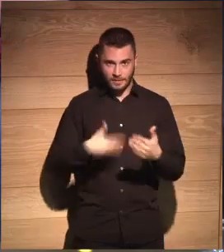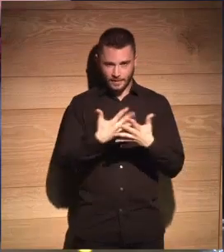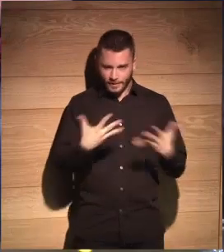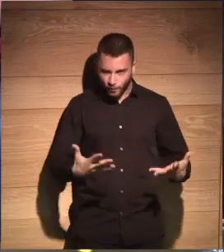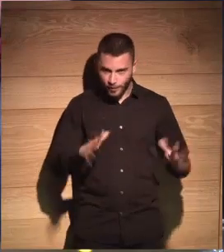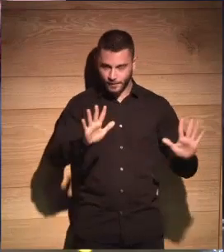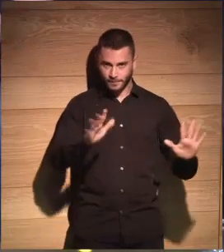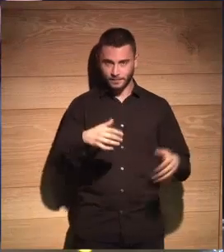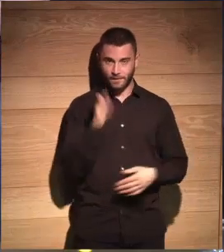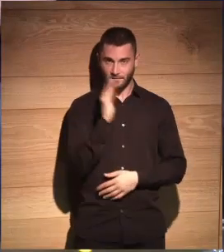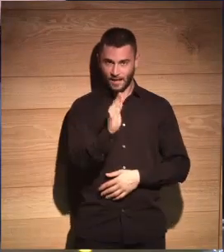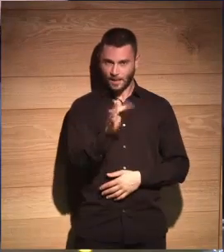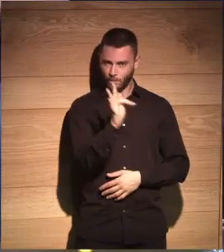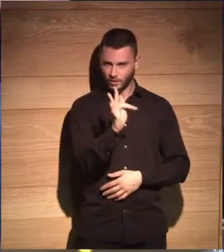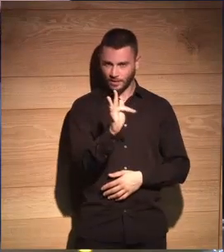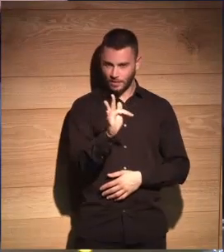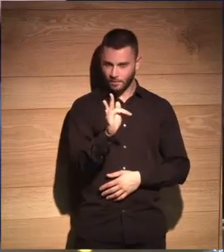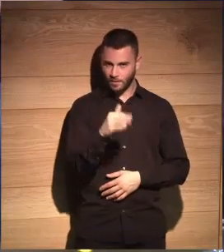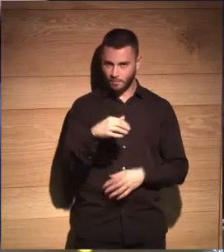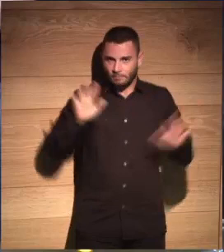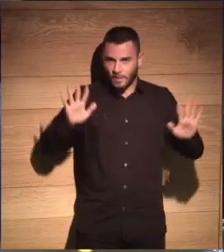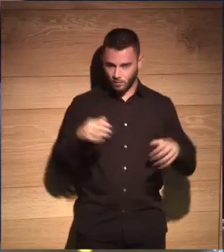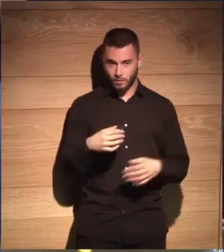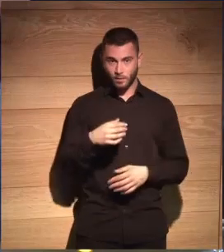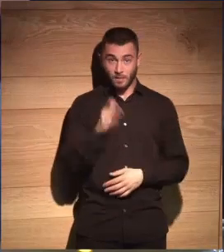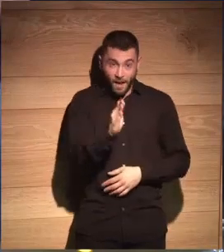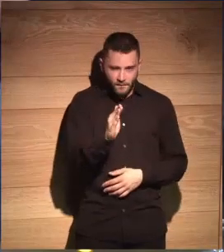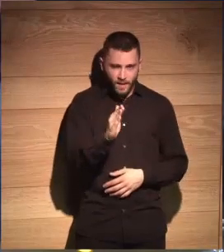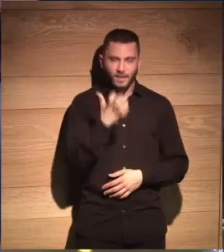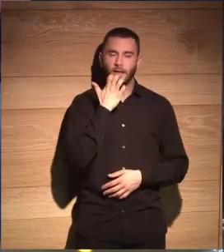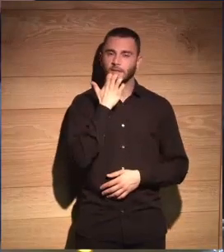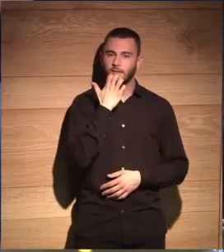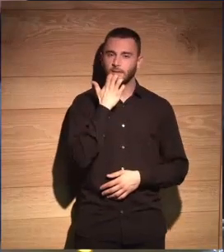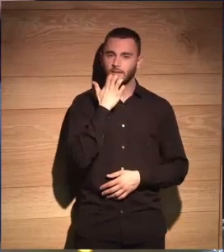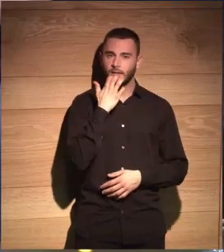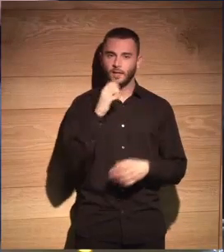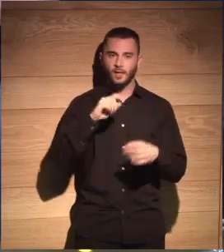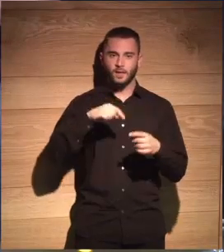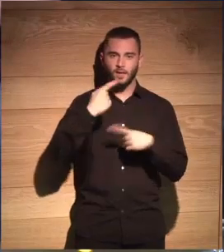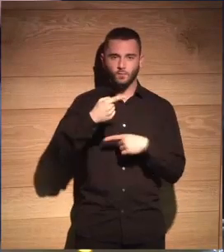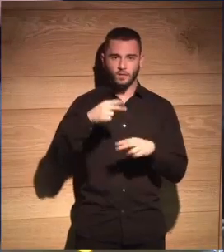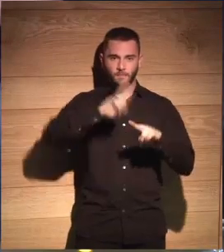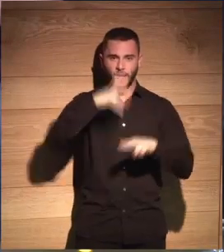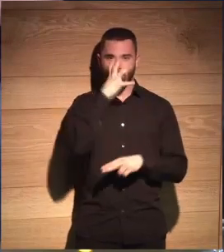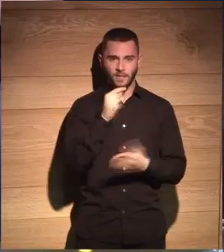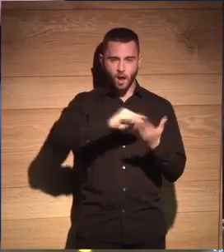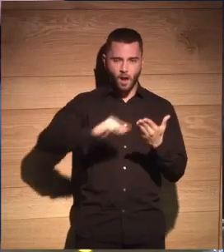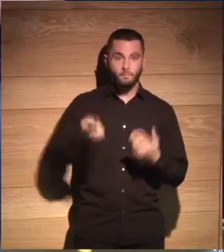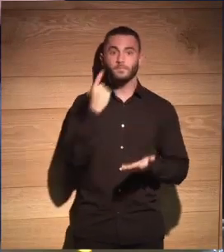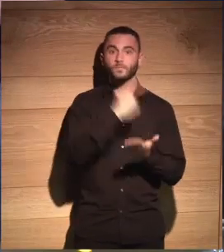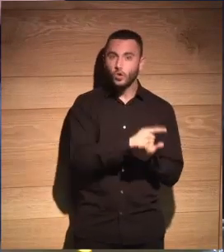eso, positivamente espero, pero ¿te afecta luego eso a la hora de volver a ponerte a escribir Black Sabbath?